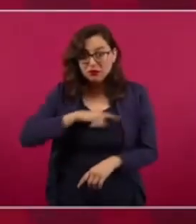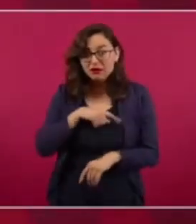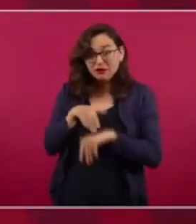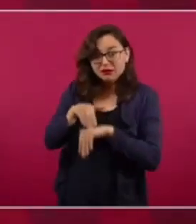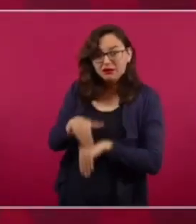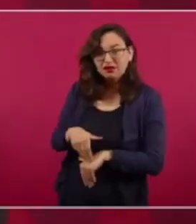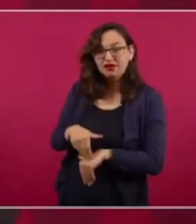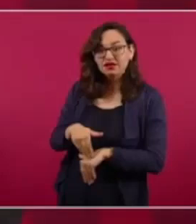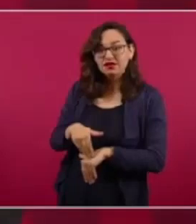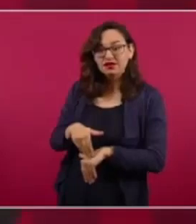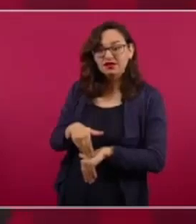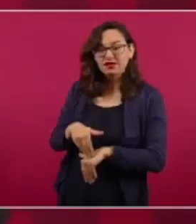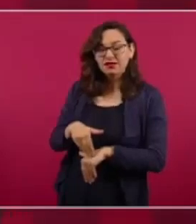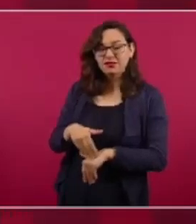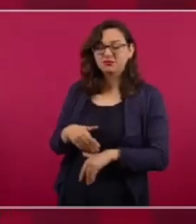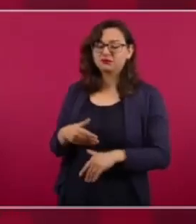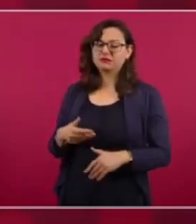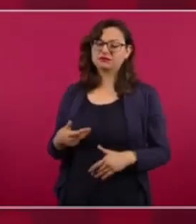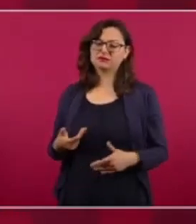actuando